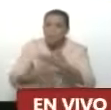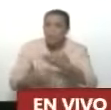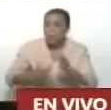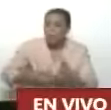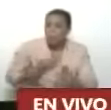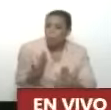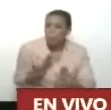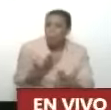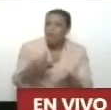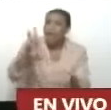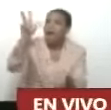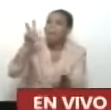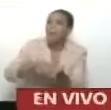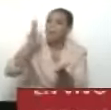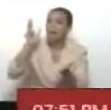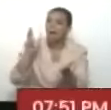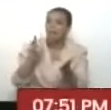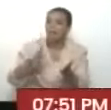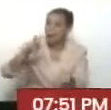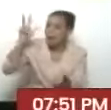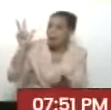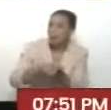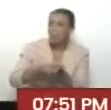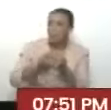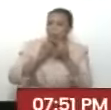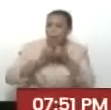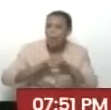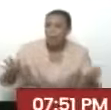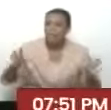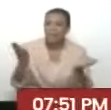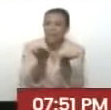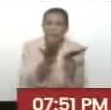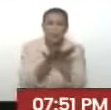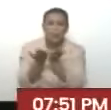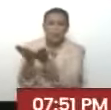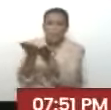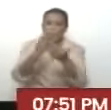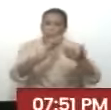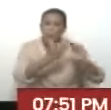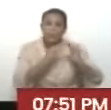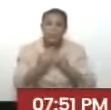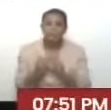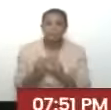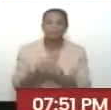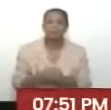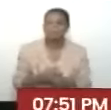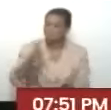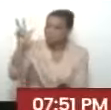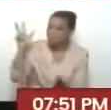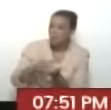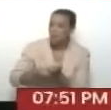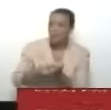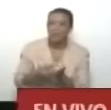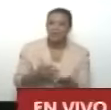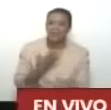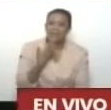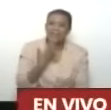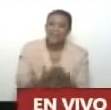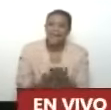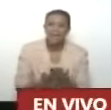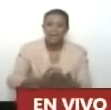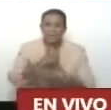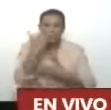está aprobado. Bravo, para arrancar en el proyecto comunitario. Gracias, aprobado. Gracias, mi presidente,